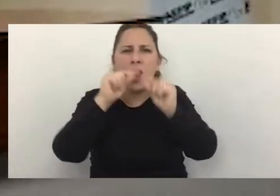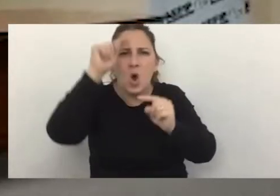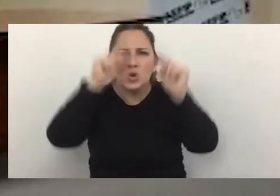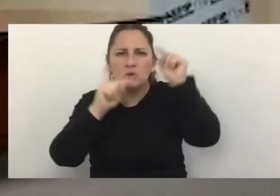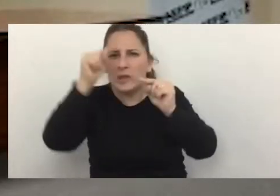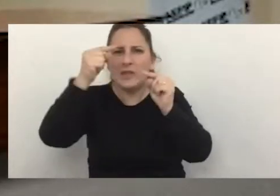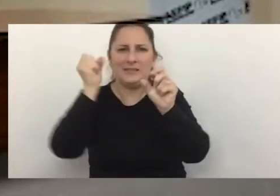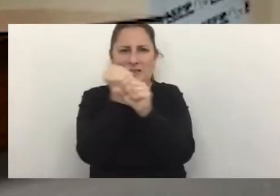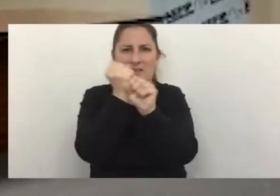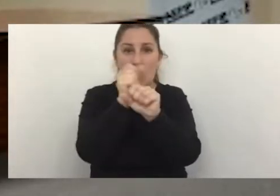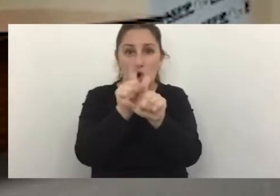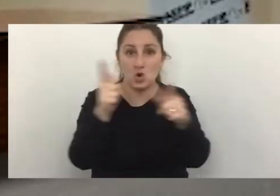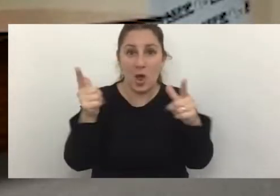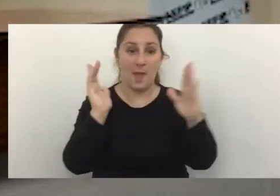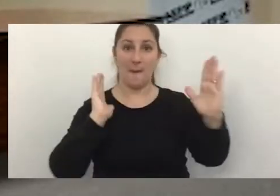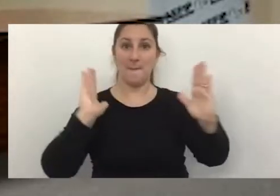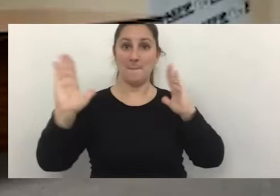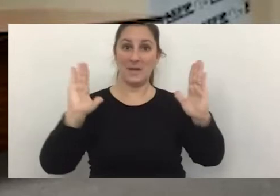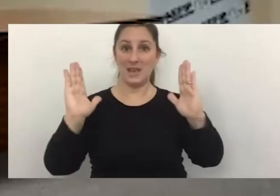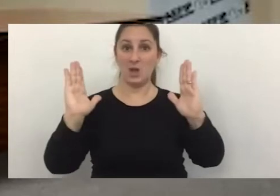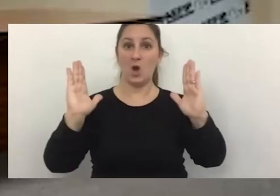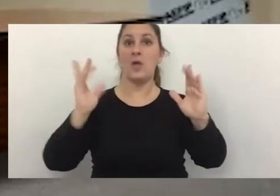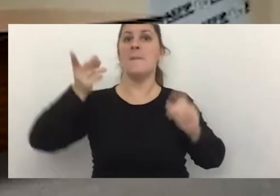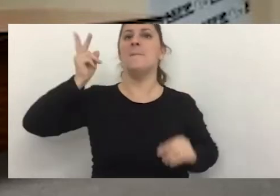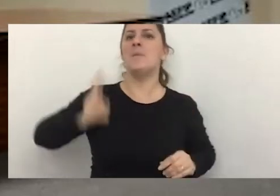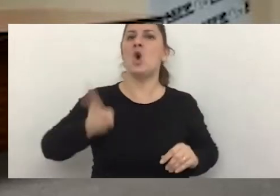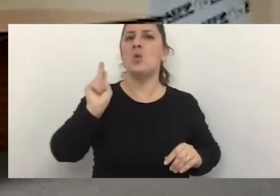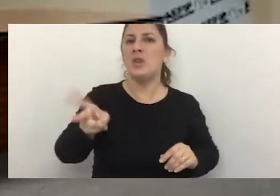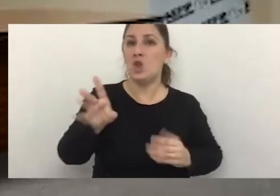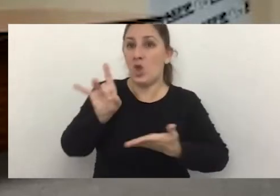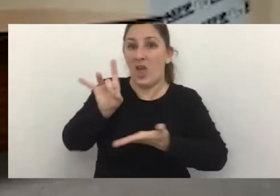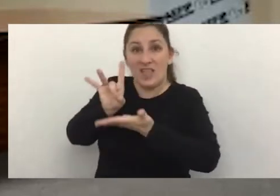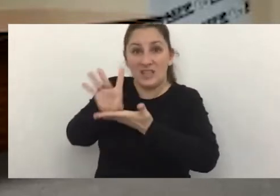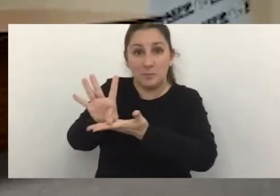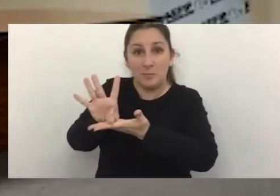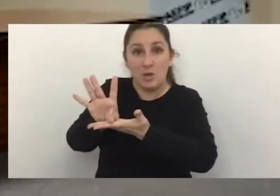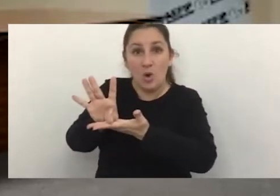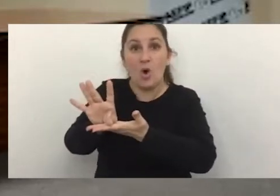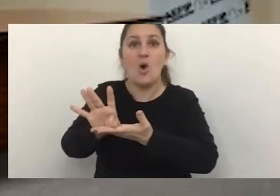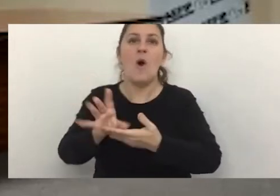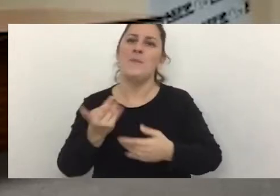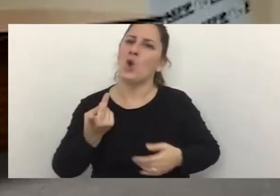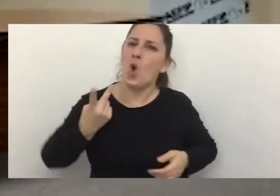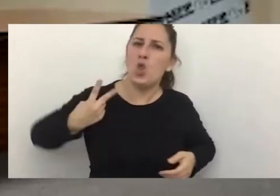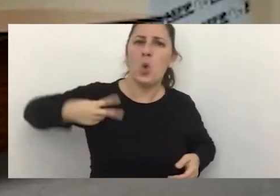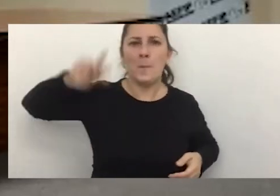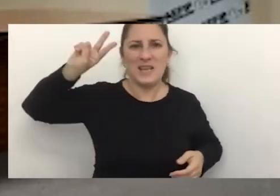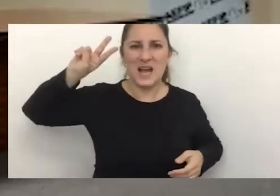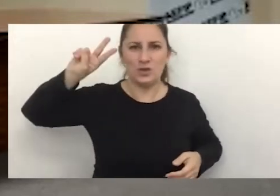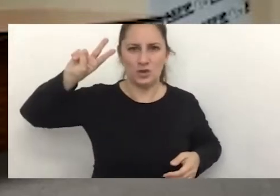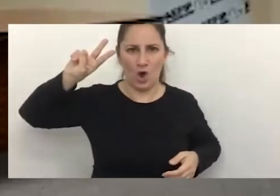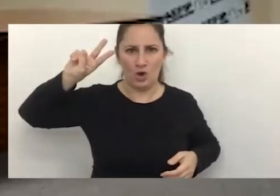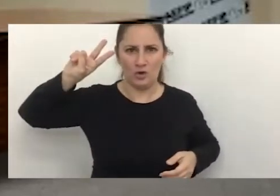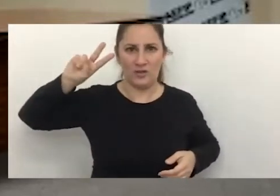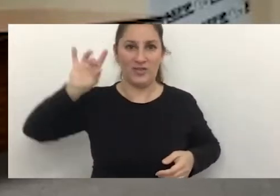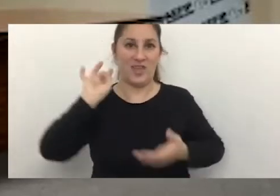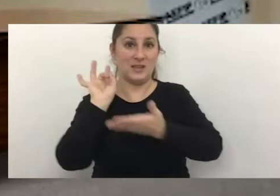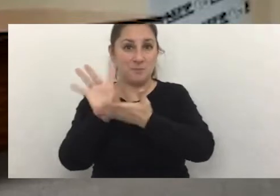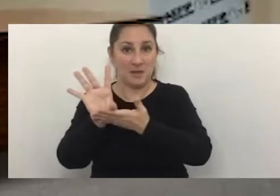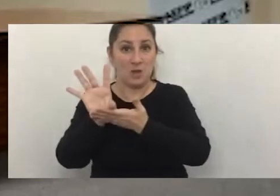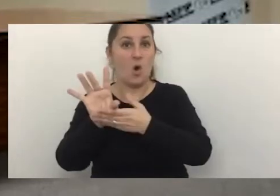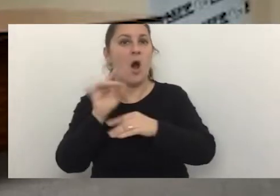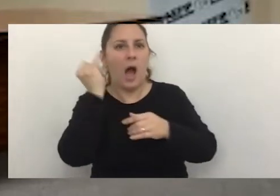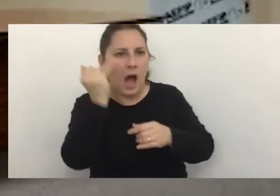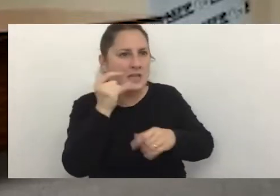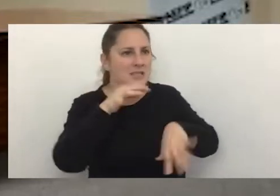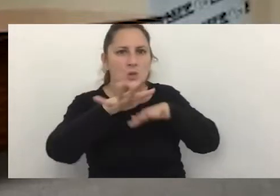en periodos en que rigió la prohibición del despido o duplicación del despido, va a encontrar